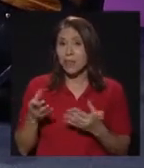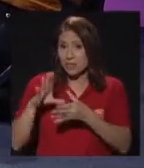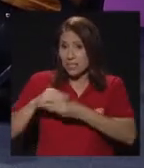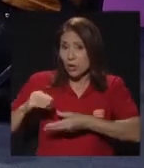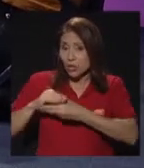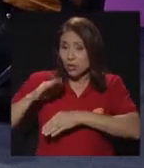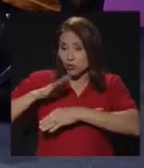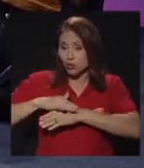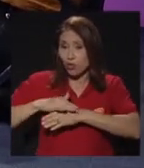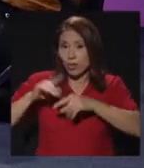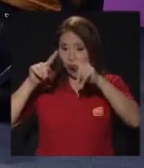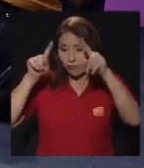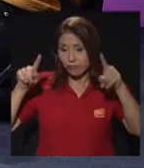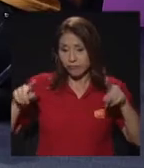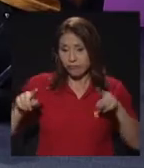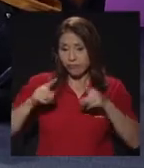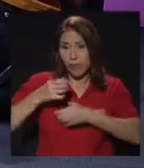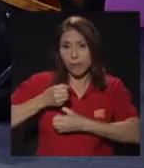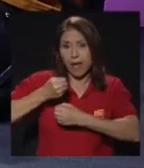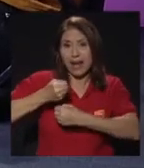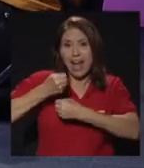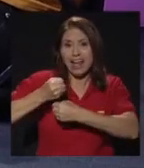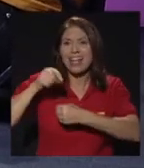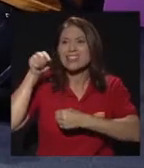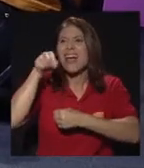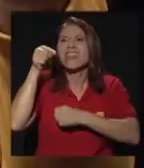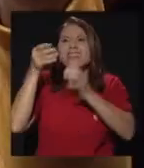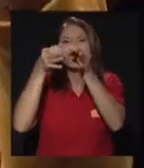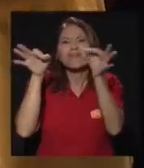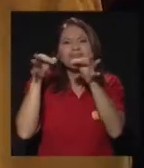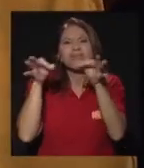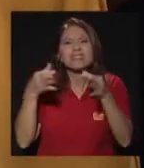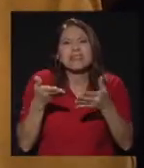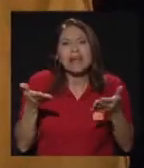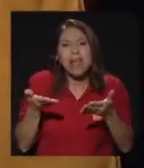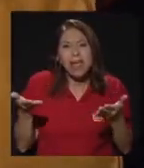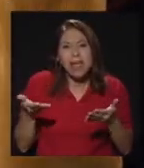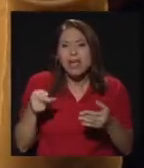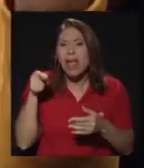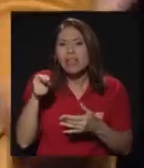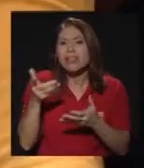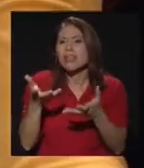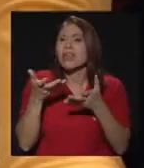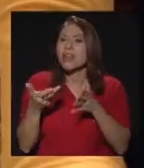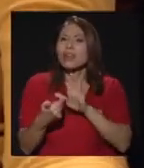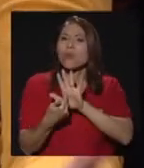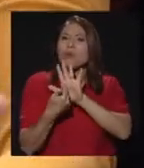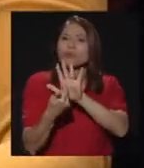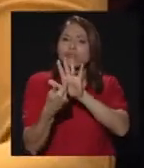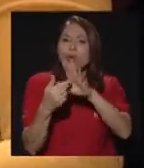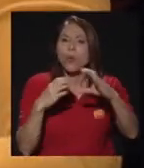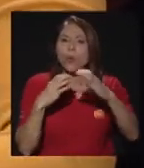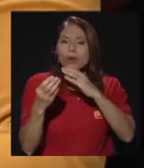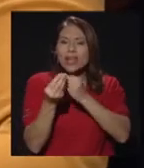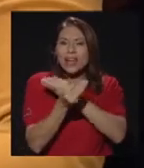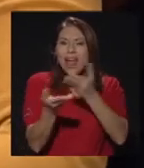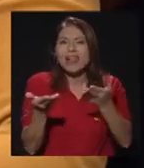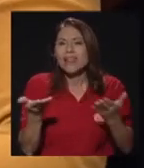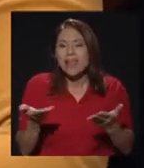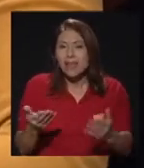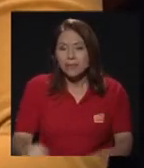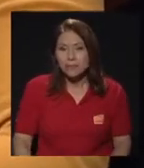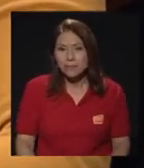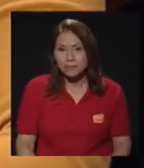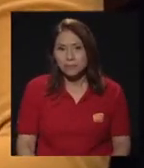tal vez si nos cuentan más qué es lo que escriben, qué es lo que quieren, ¿verdad?, salir a comunicar cuando salen a marchar.